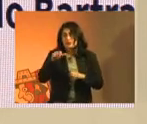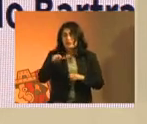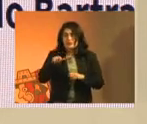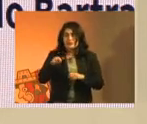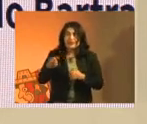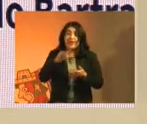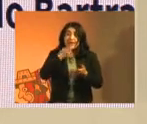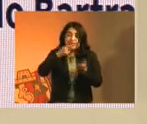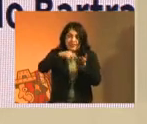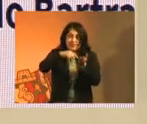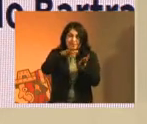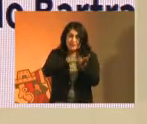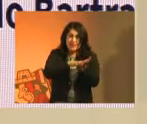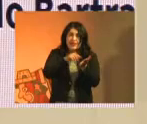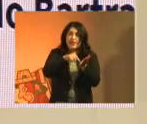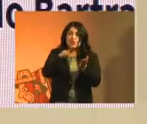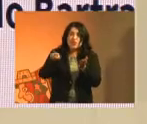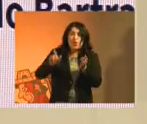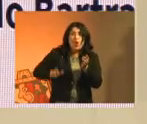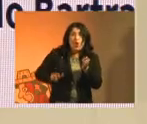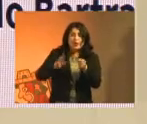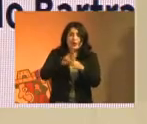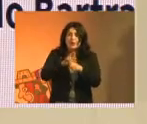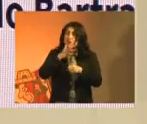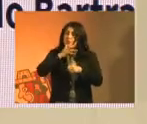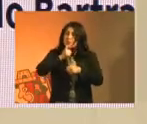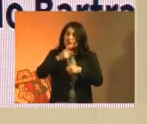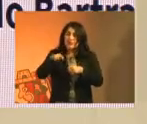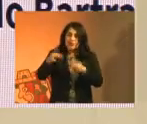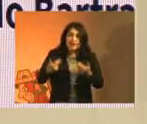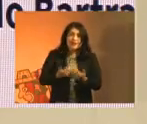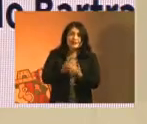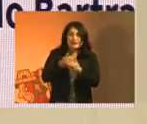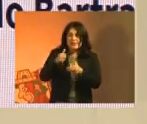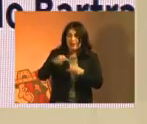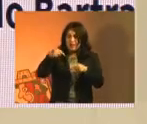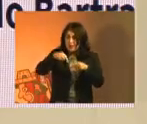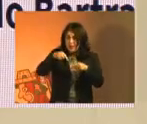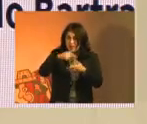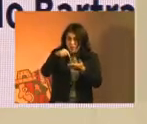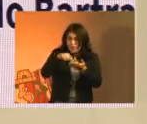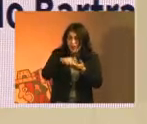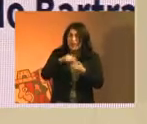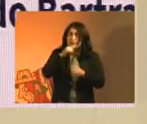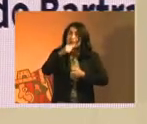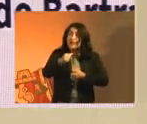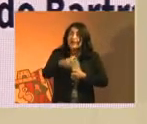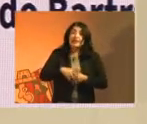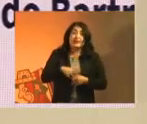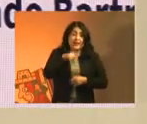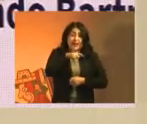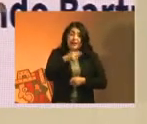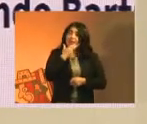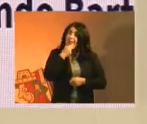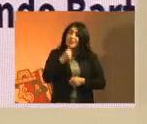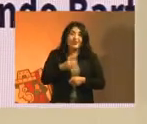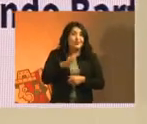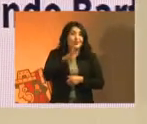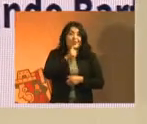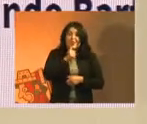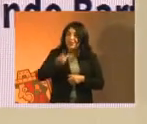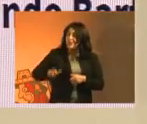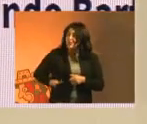ahí o tienes más de los que llevaba en yucatán es decir los hagan de la jugada salvador alvarado no puede ser que es lo que él quería